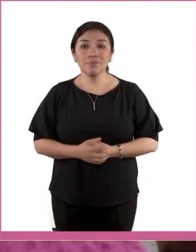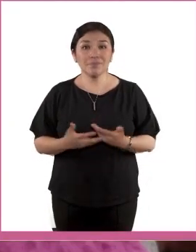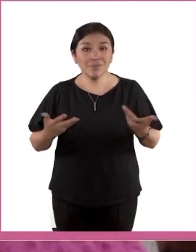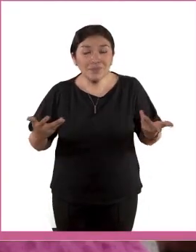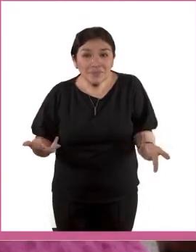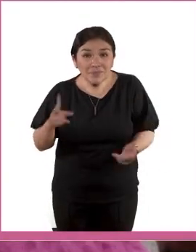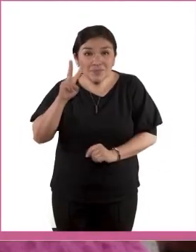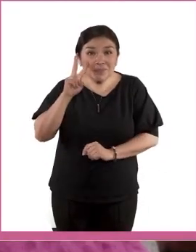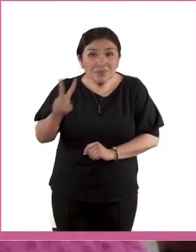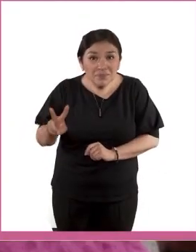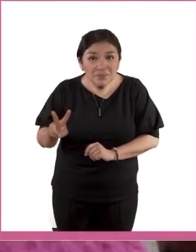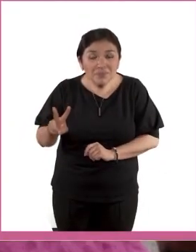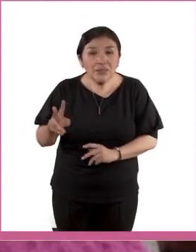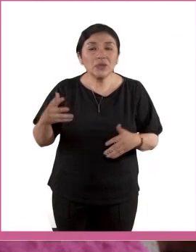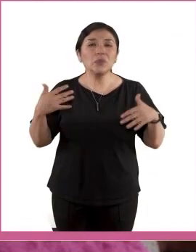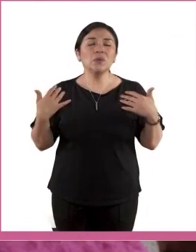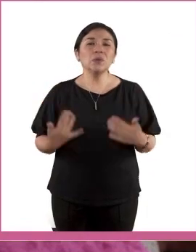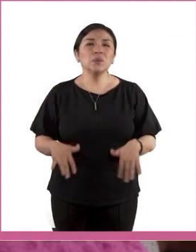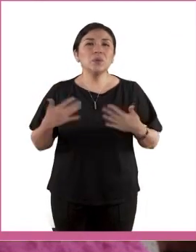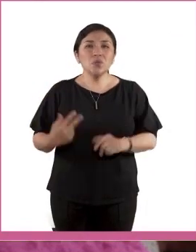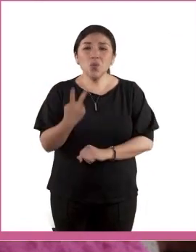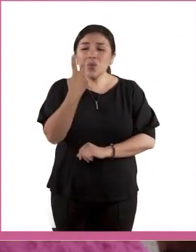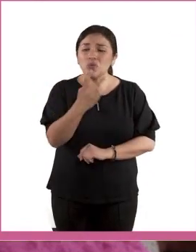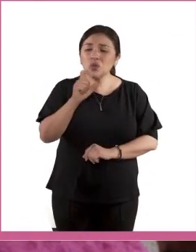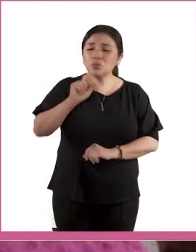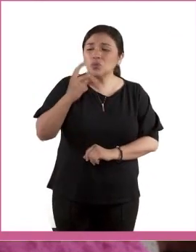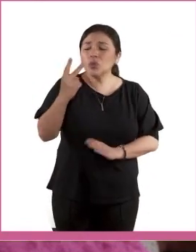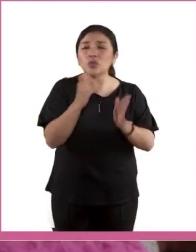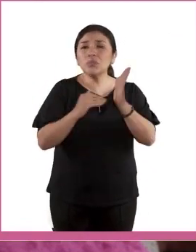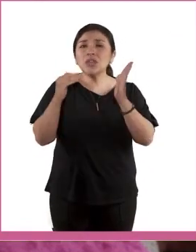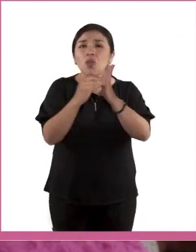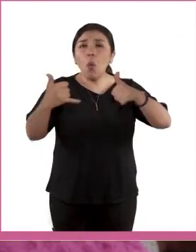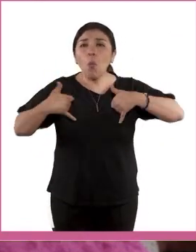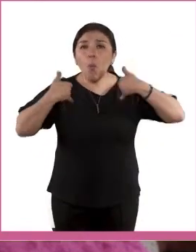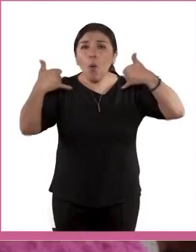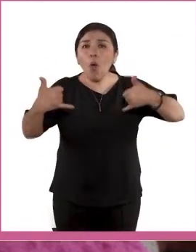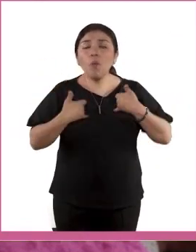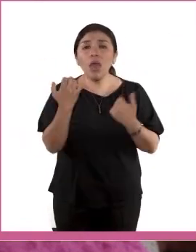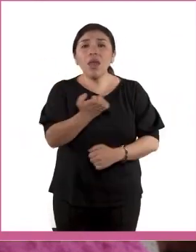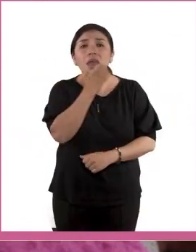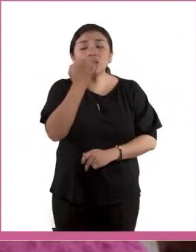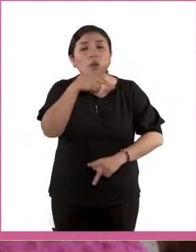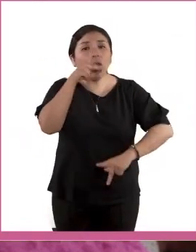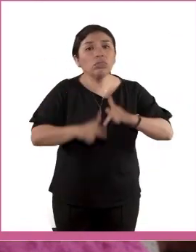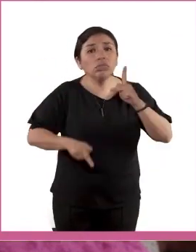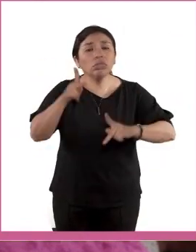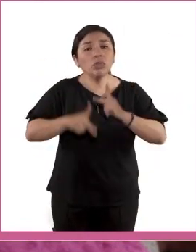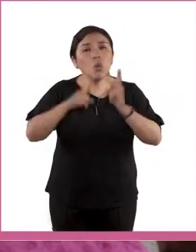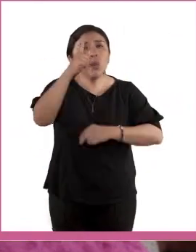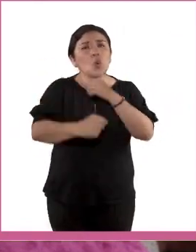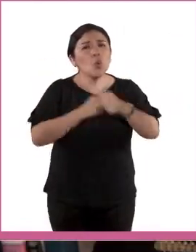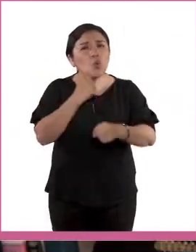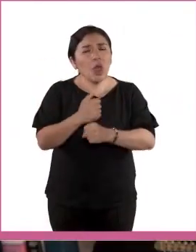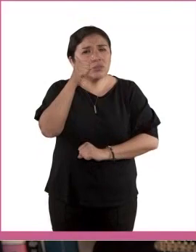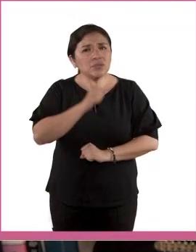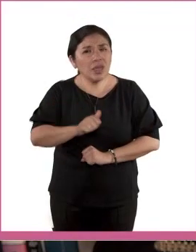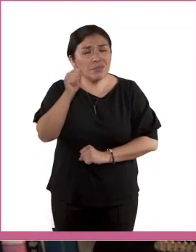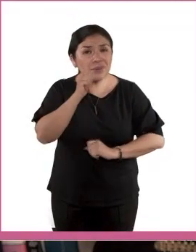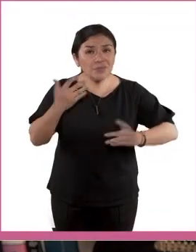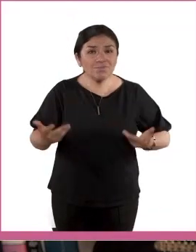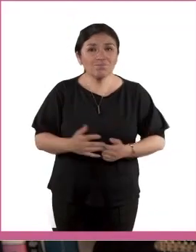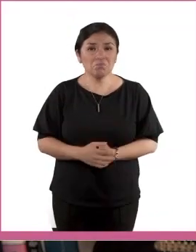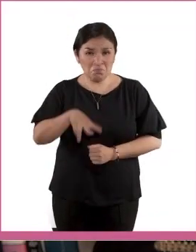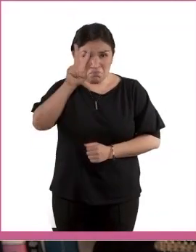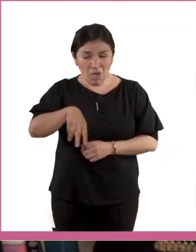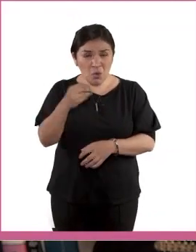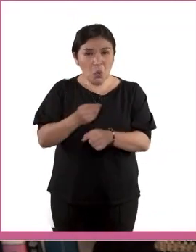¿Qué? ¿Se dieron cuenta? 2.2 millones de adolescentes dejan de estudiar cada año. Claro,